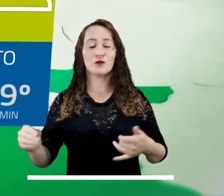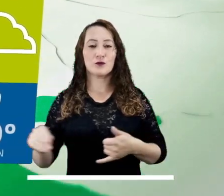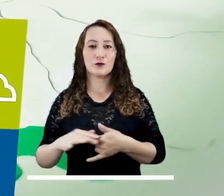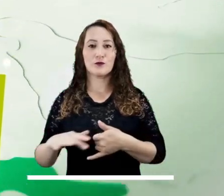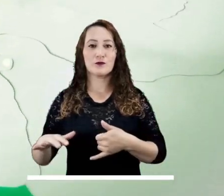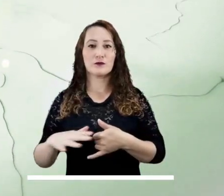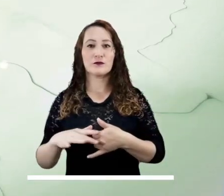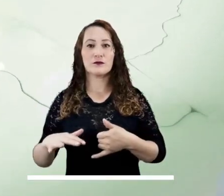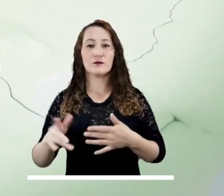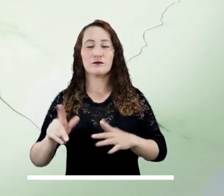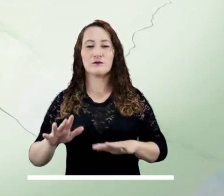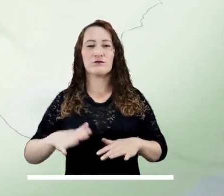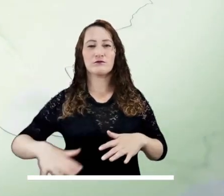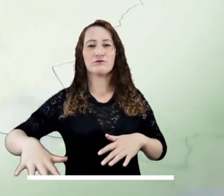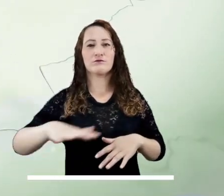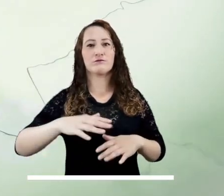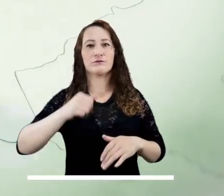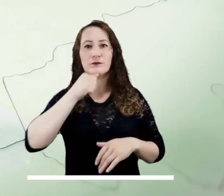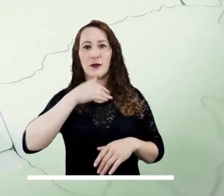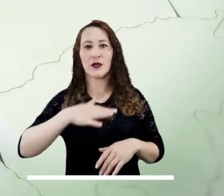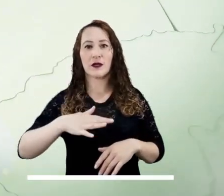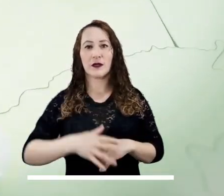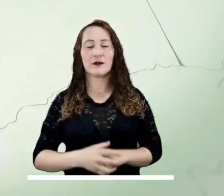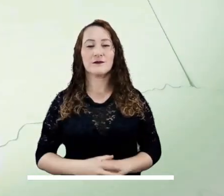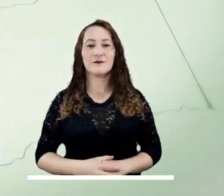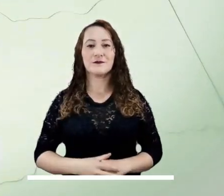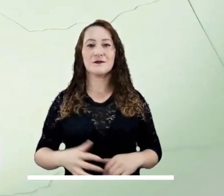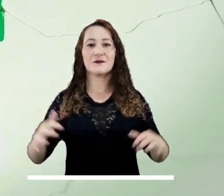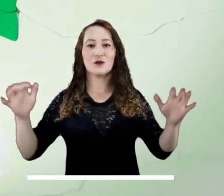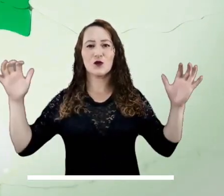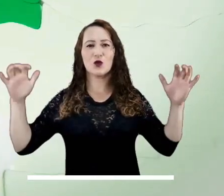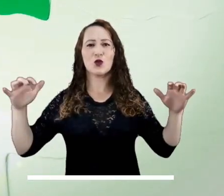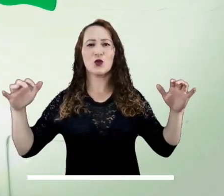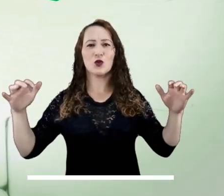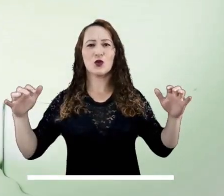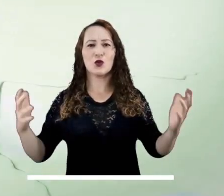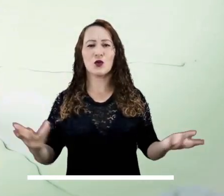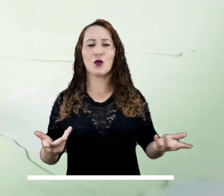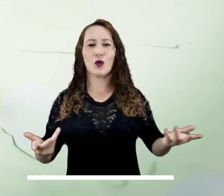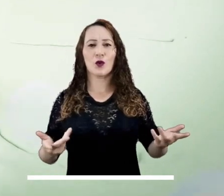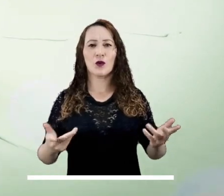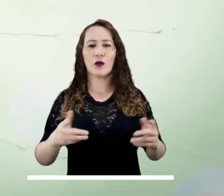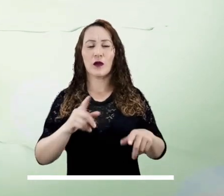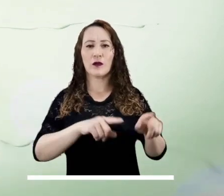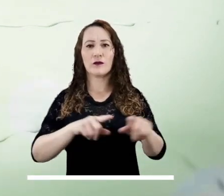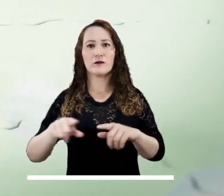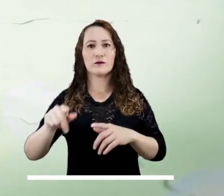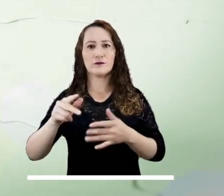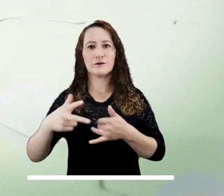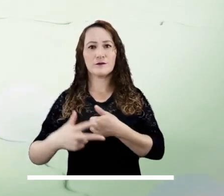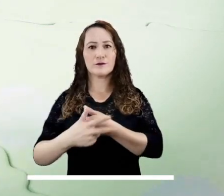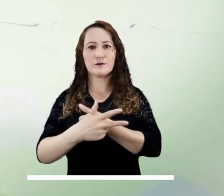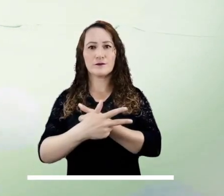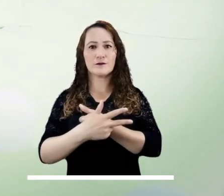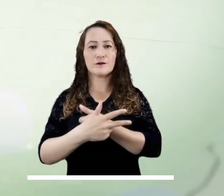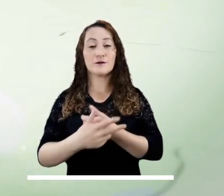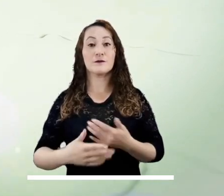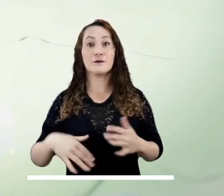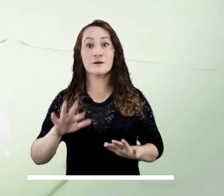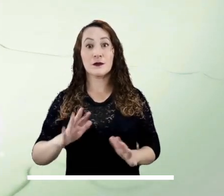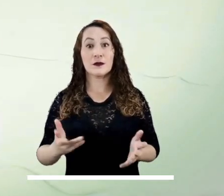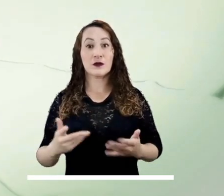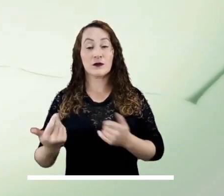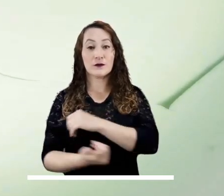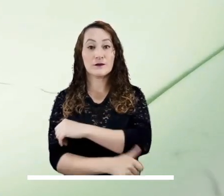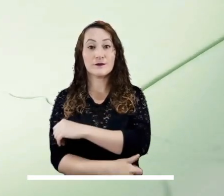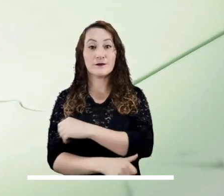podría causar lluvias en el litoral y en gran parte del área marítima. Lluvias ligeras y esporádicas se prevén en algunos sectores